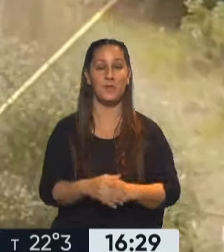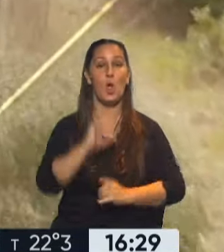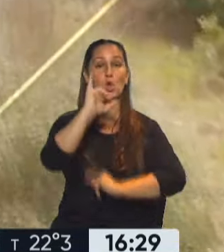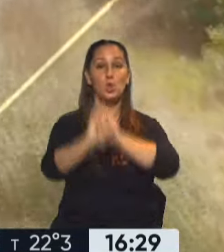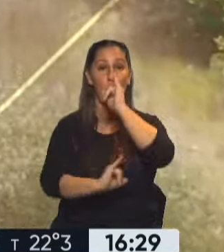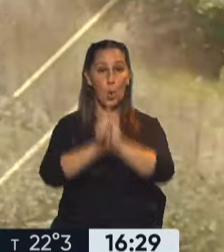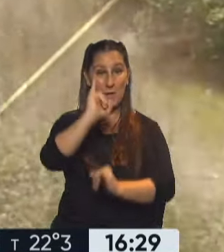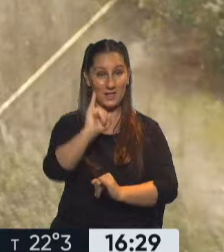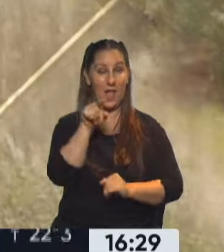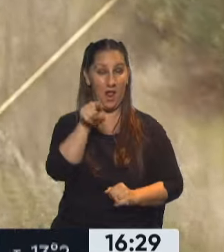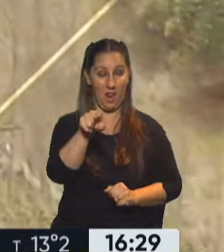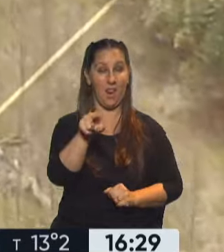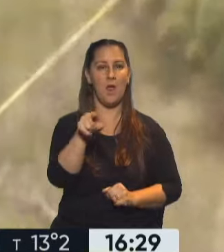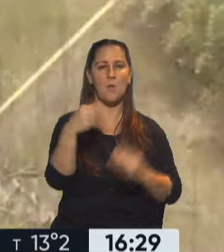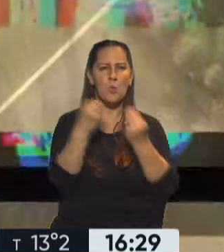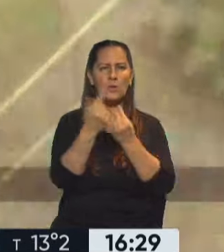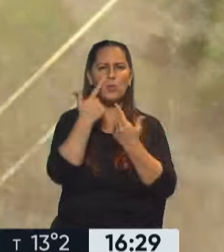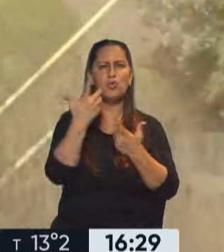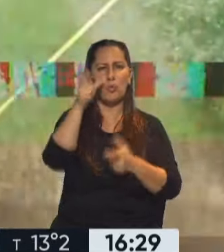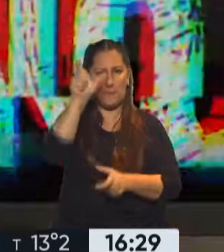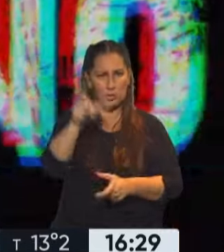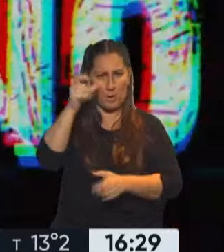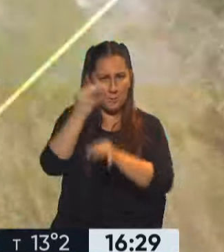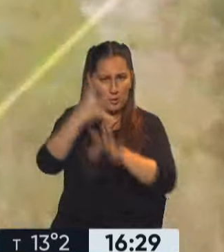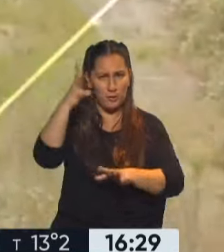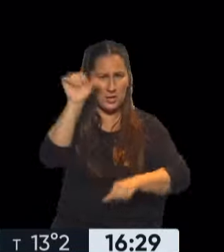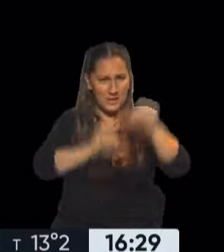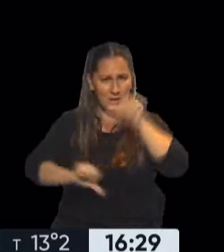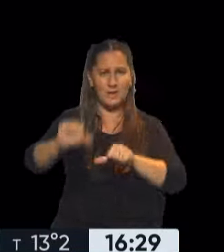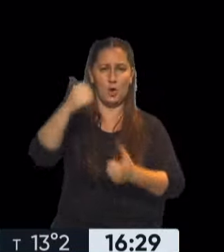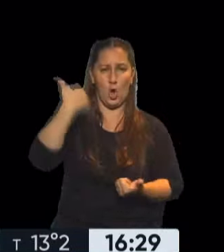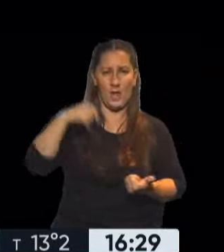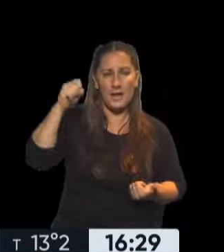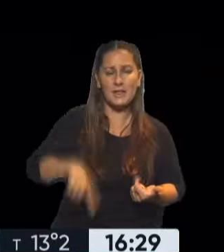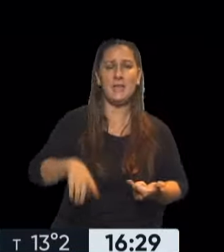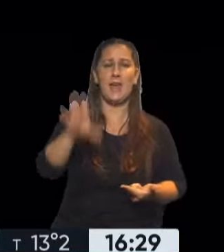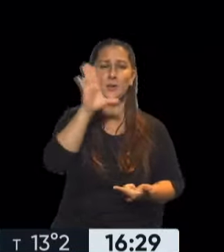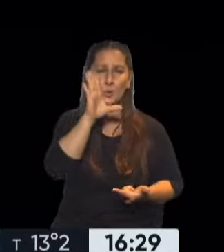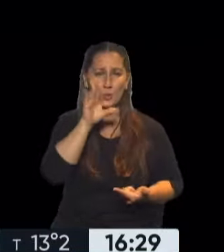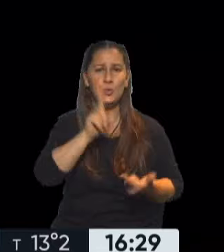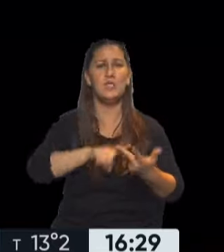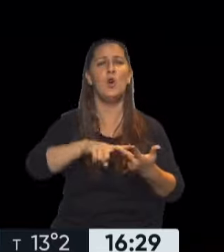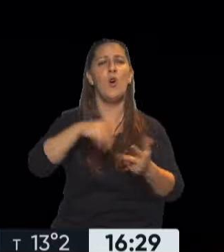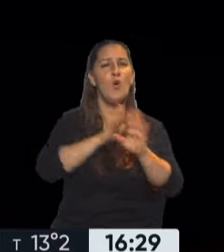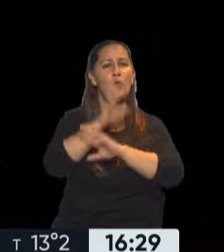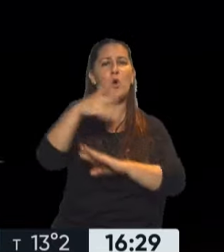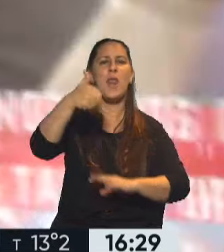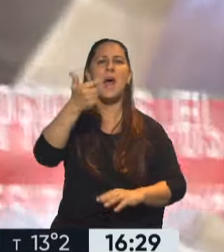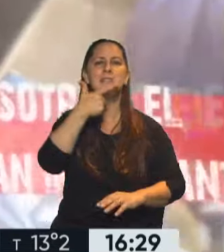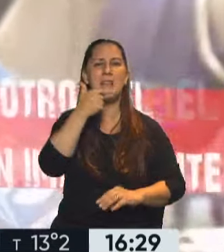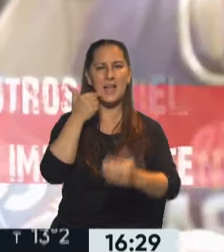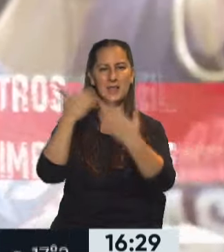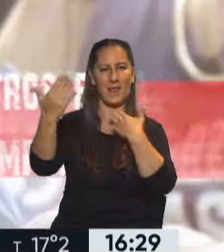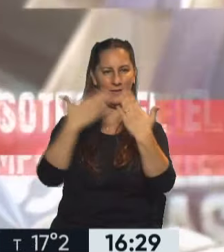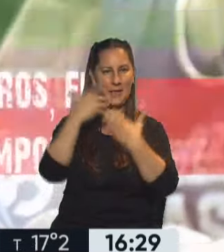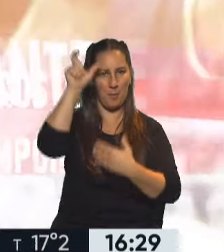cómo muchos científicos de la Argentina, de los Estados Unidos, porque estuvimos en la NASA entrevistando científicos norteamericanos y de